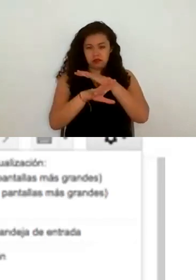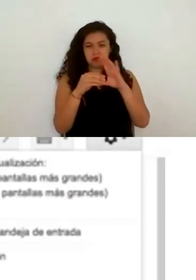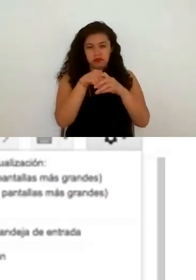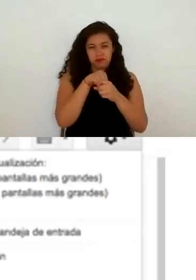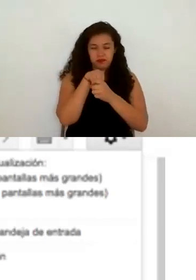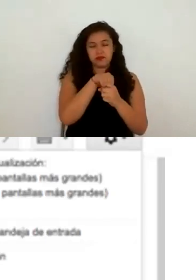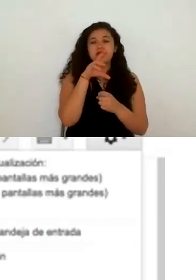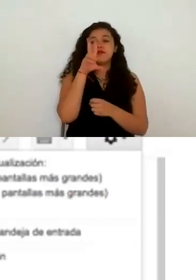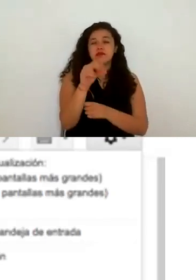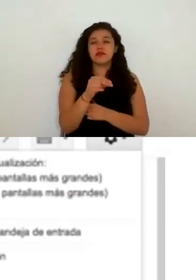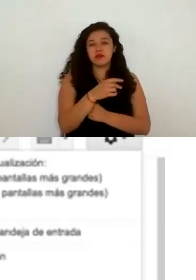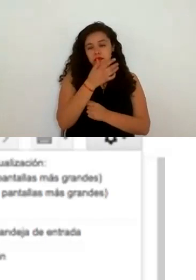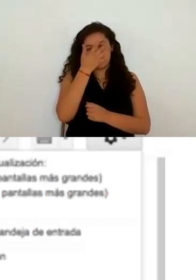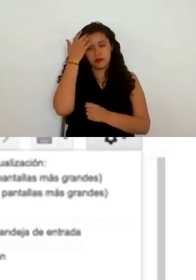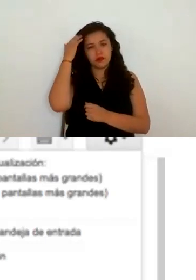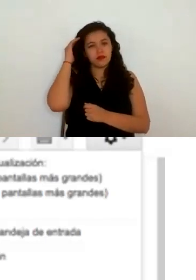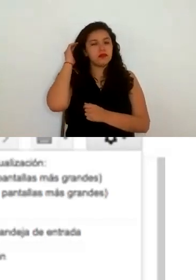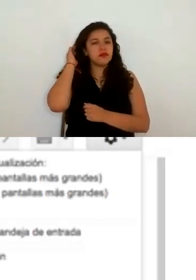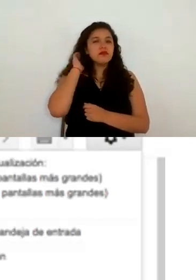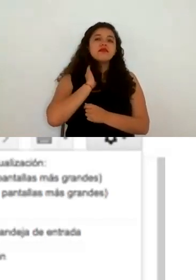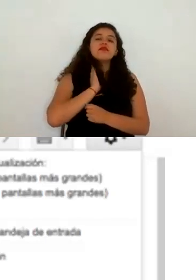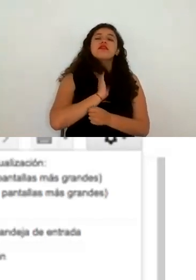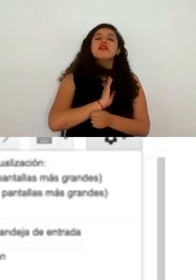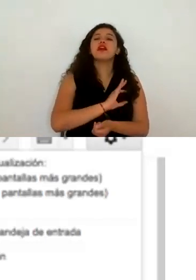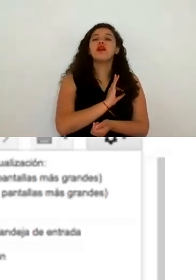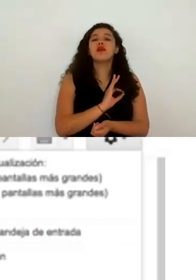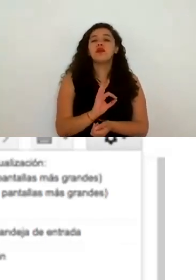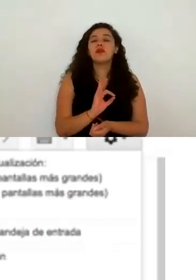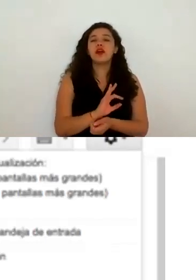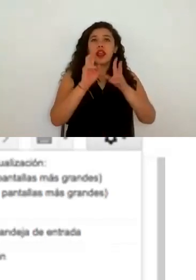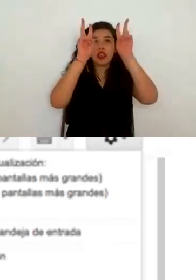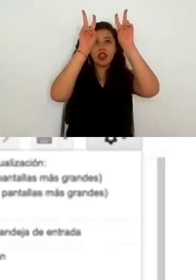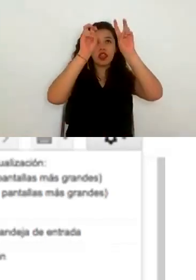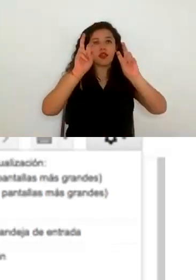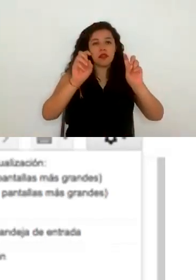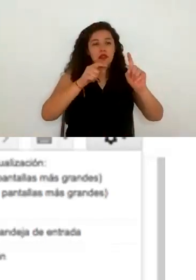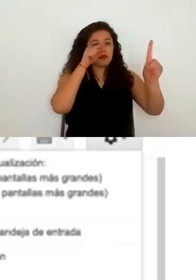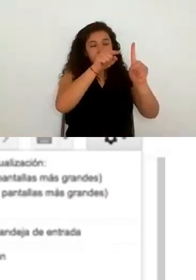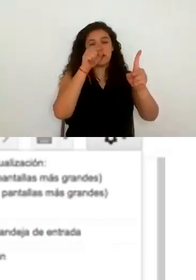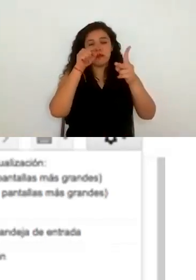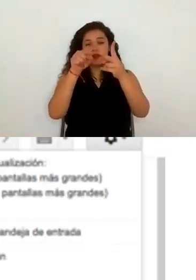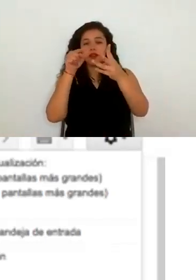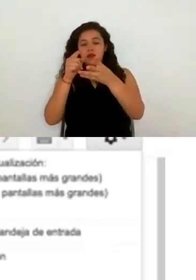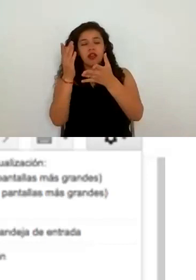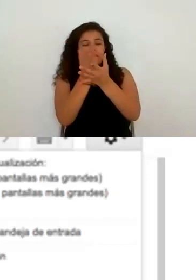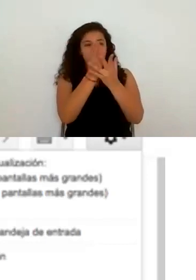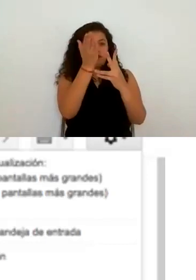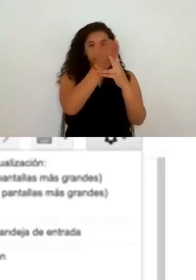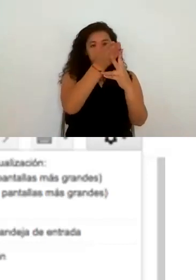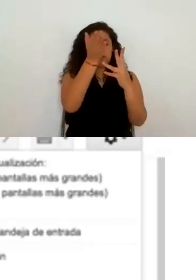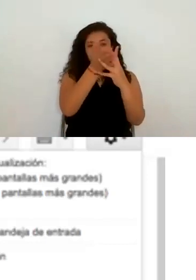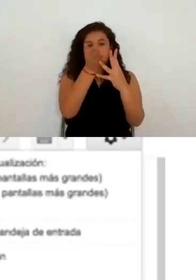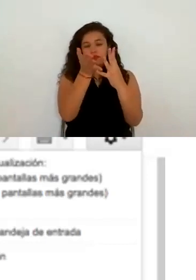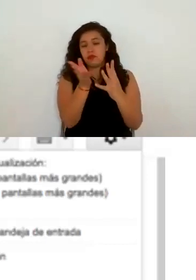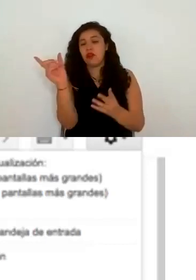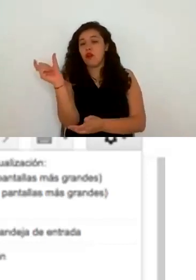ir turnando o separando los asuntos que van recibiendo. Cuando